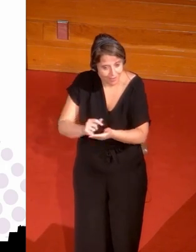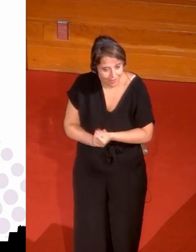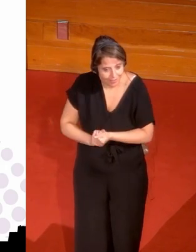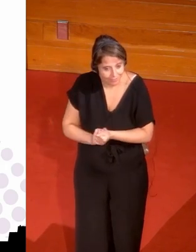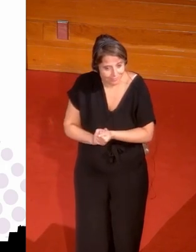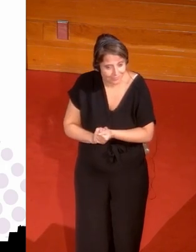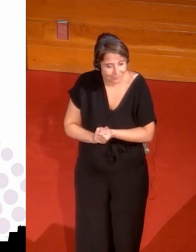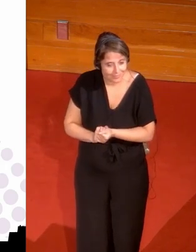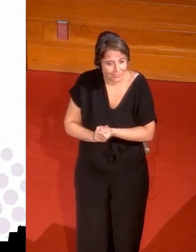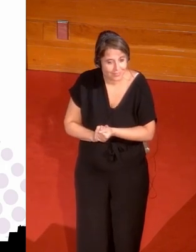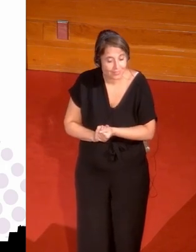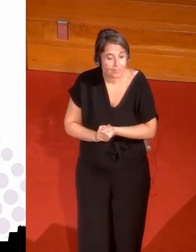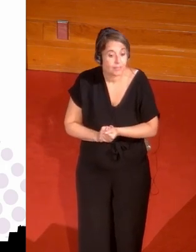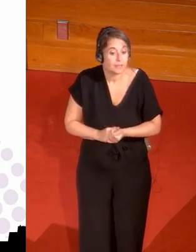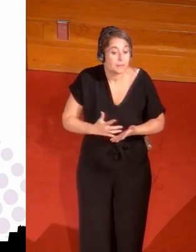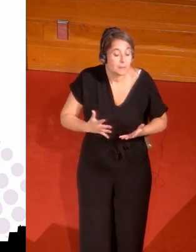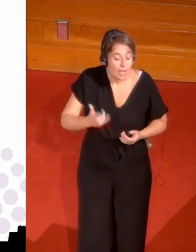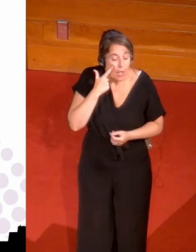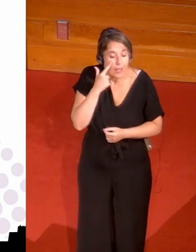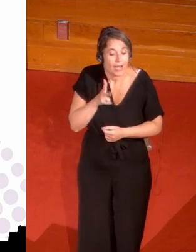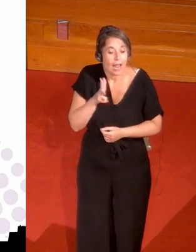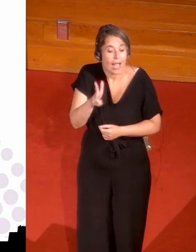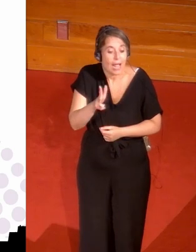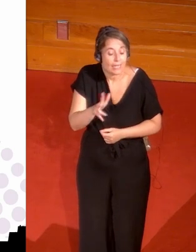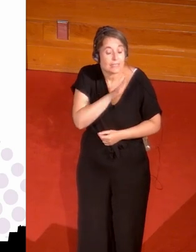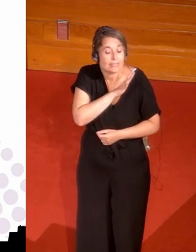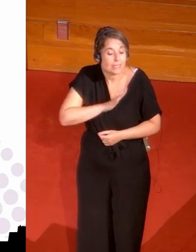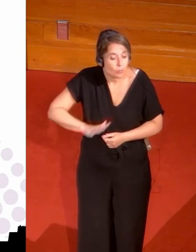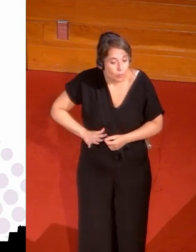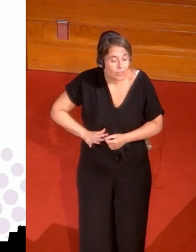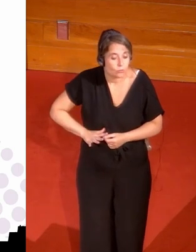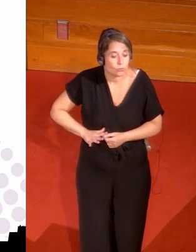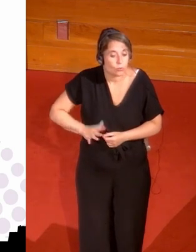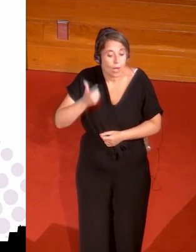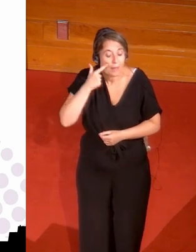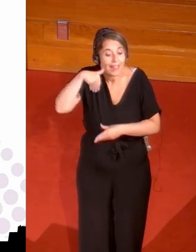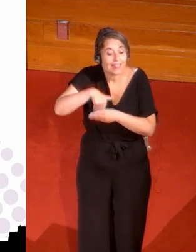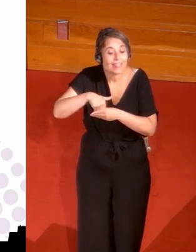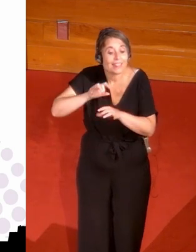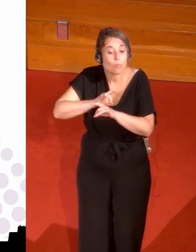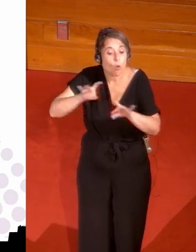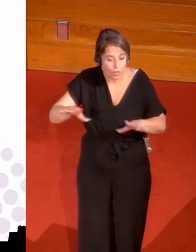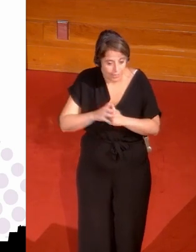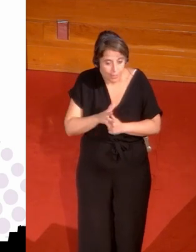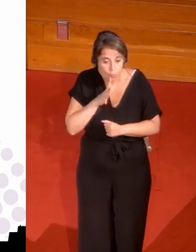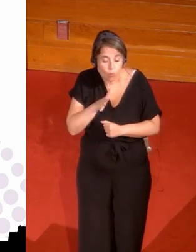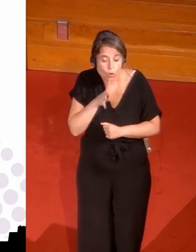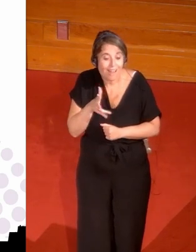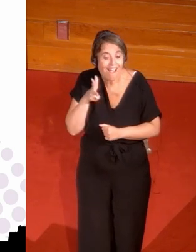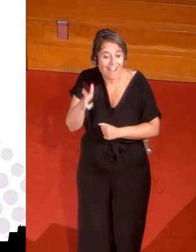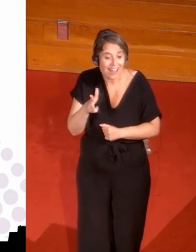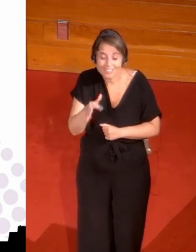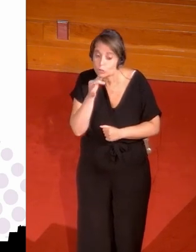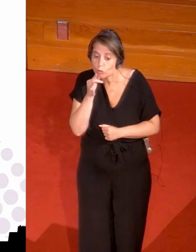funciona también os digo es un invento que Que de momento ha funcionado en el laboratorio demócrata porque camala Harris